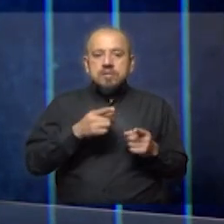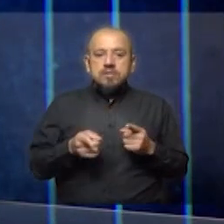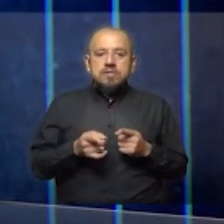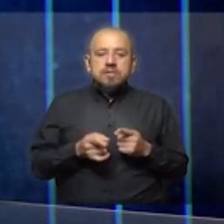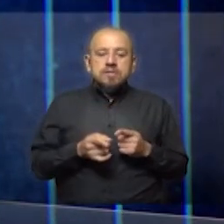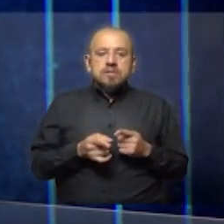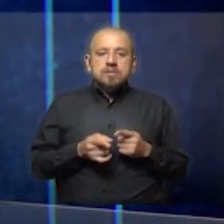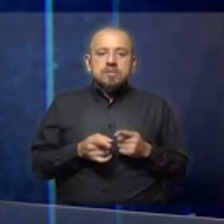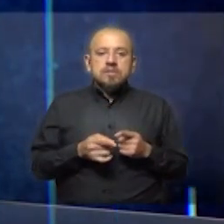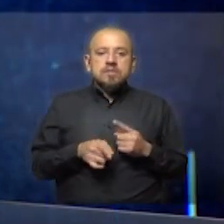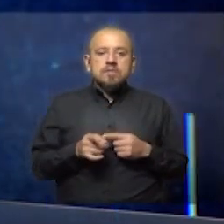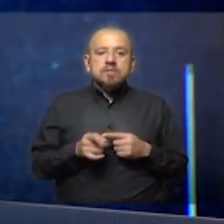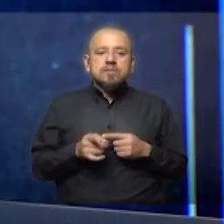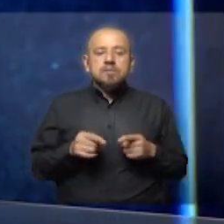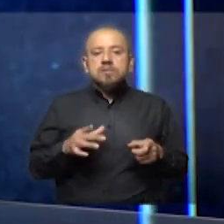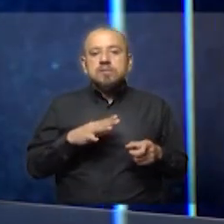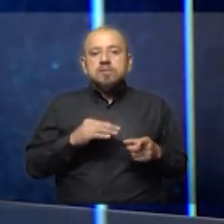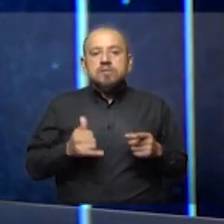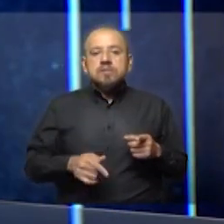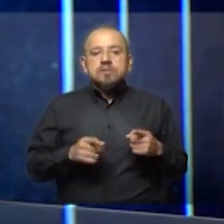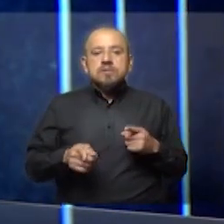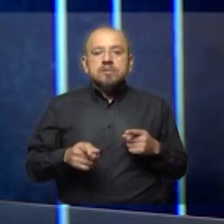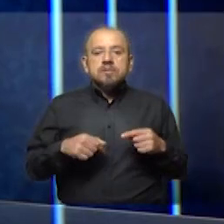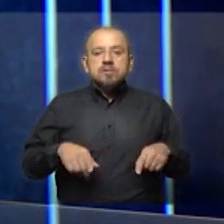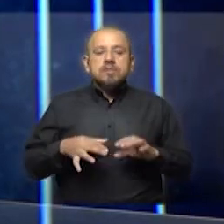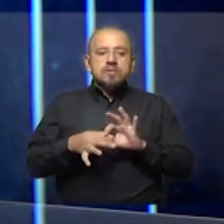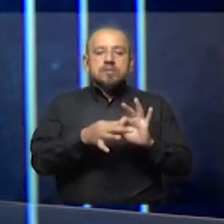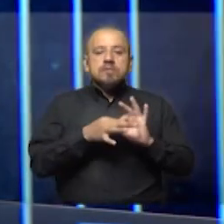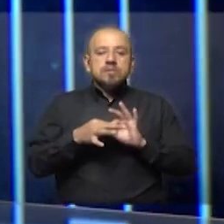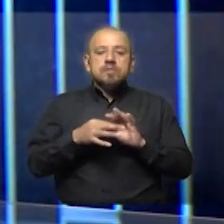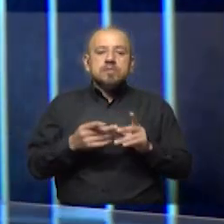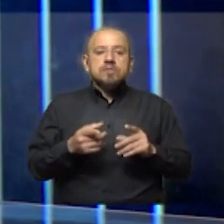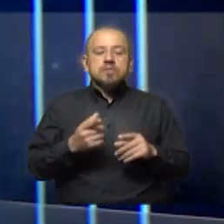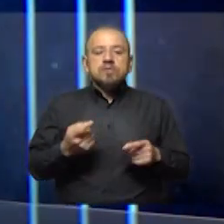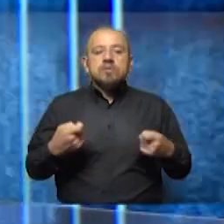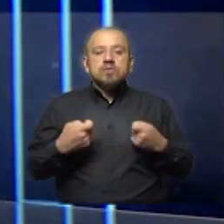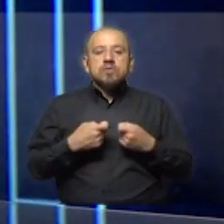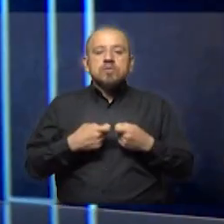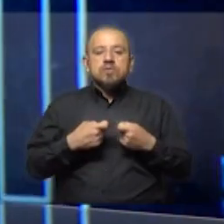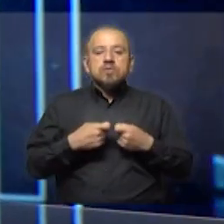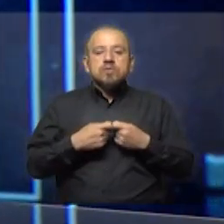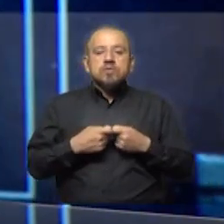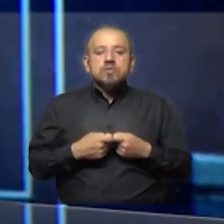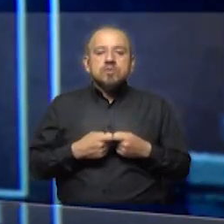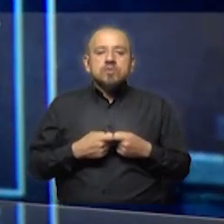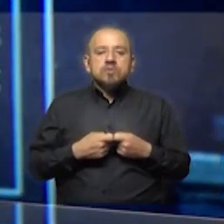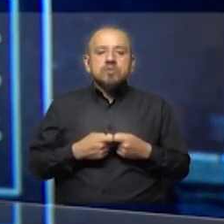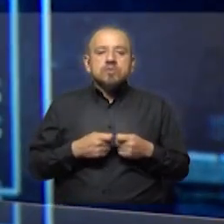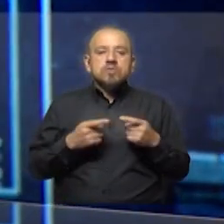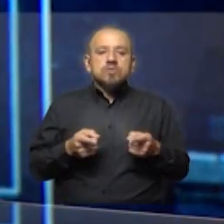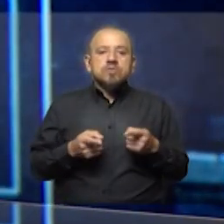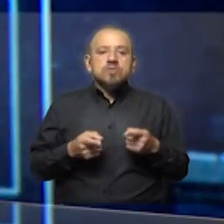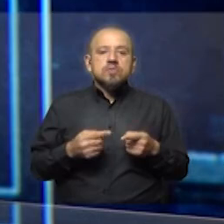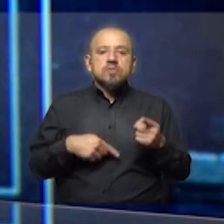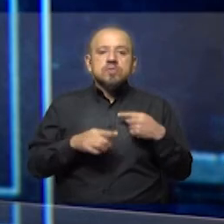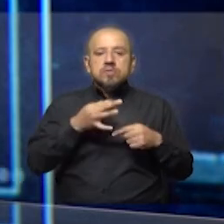que el hombre tenía tenía absolutamente todo en esta Unión habla de socios no se refería a los al matrimonio como socio